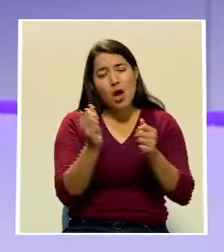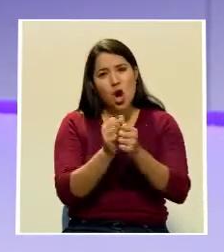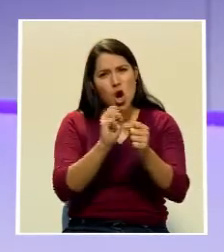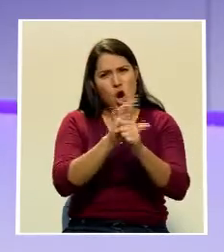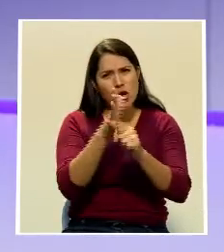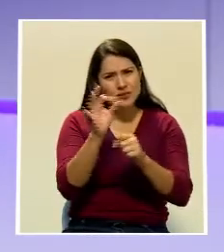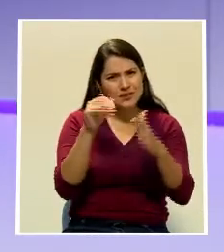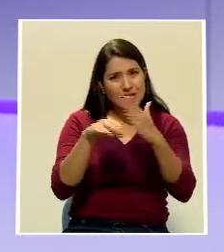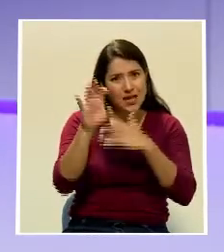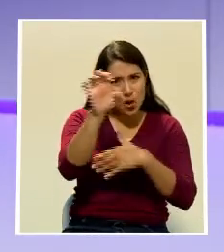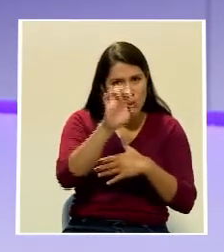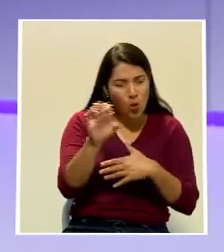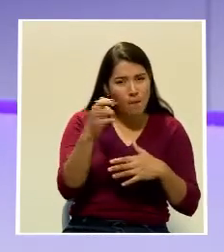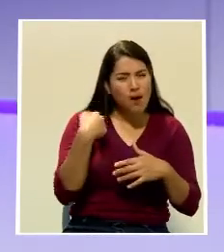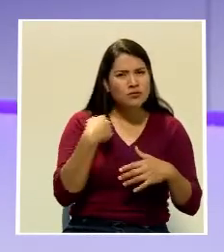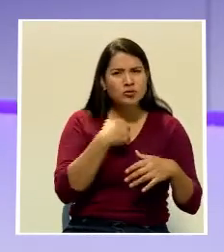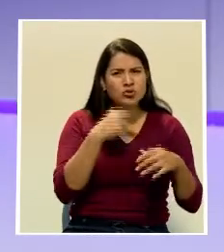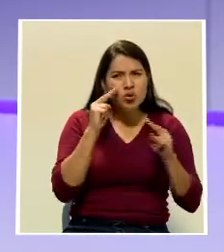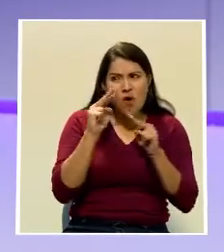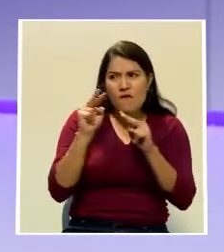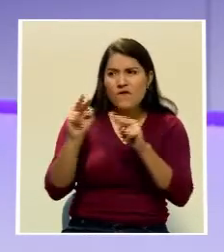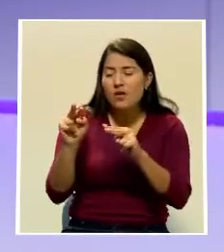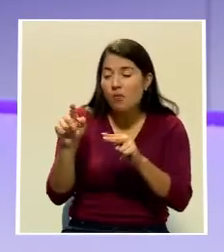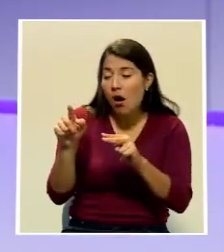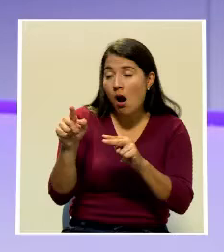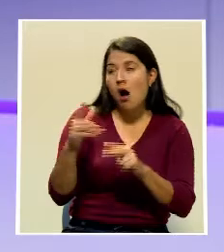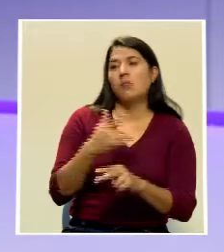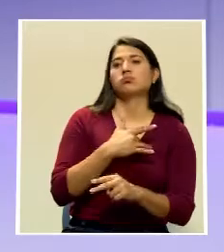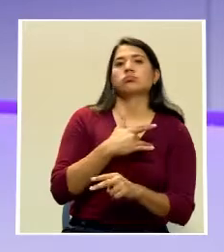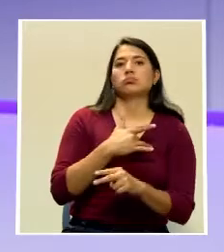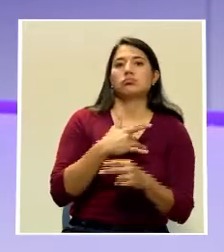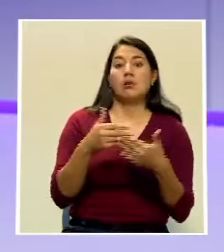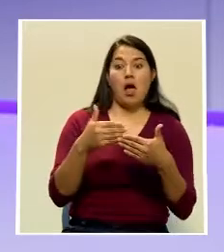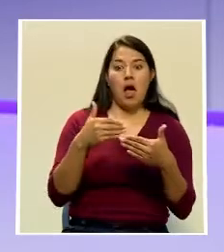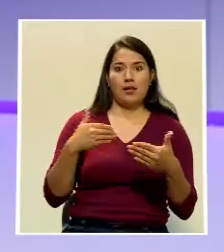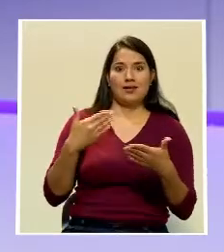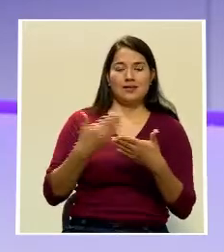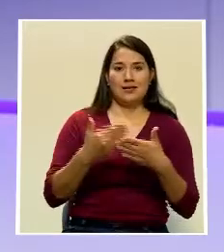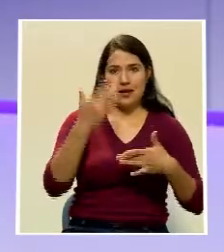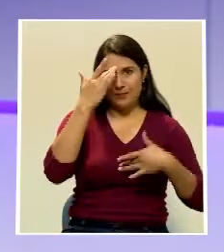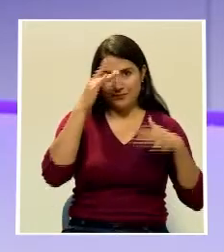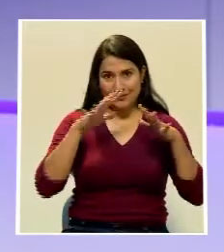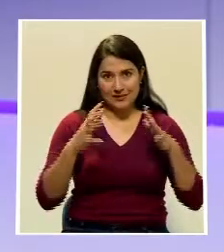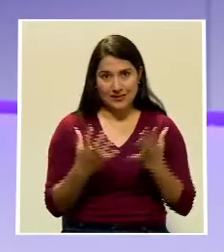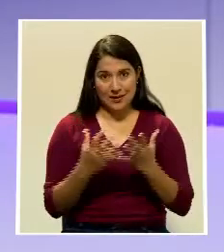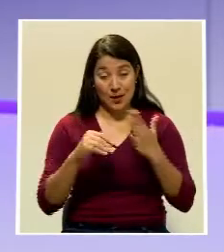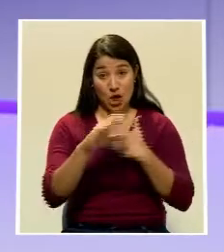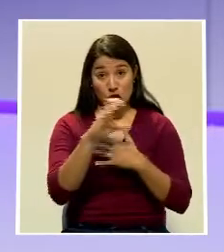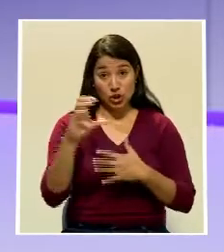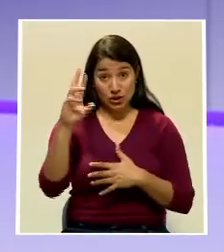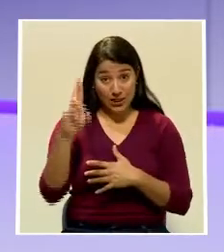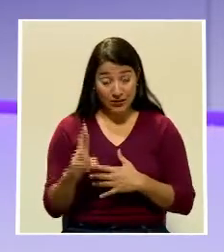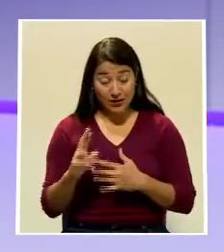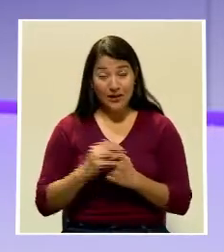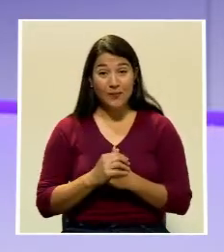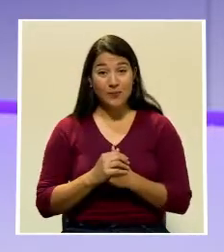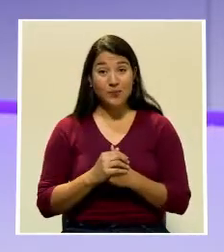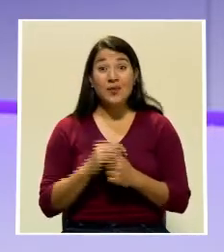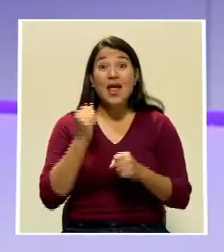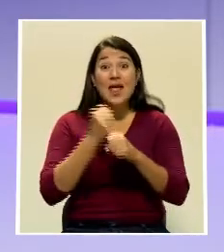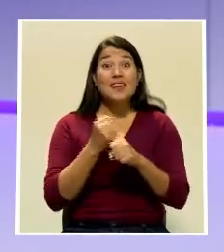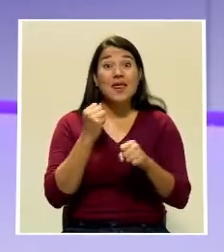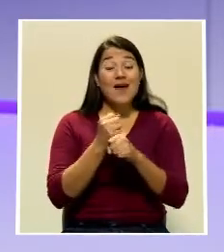Europa las que nos sensibilizaron antes de que la pandemia llegara a Costa Rica. El trabajo de